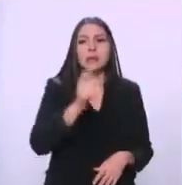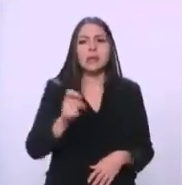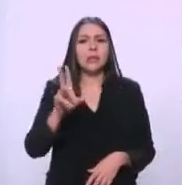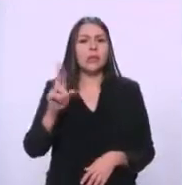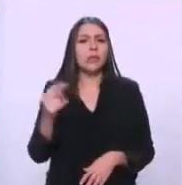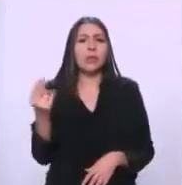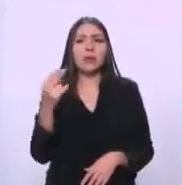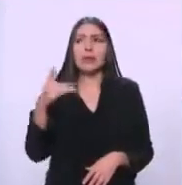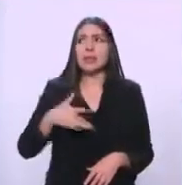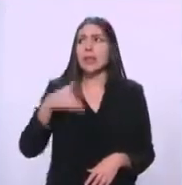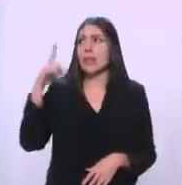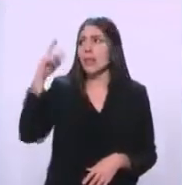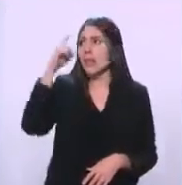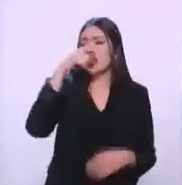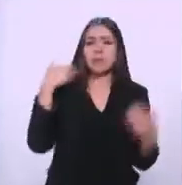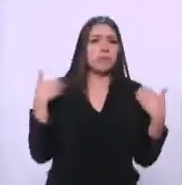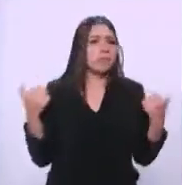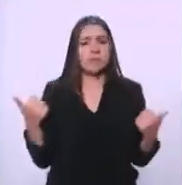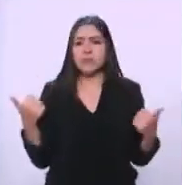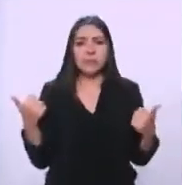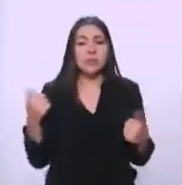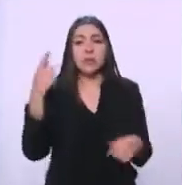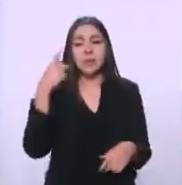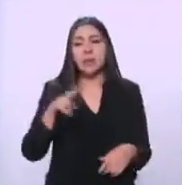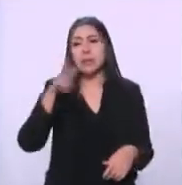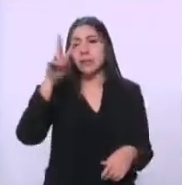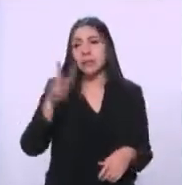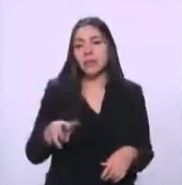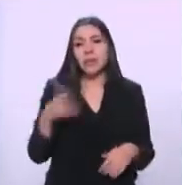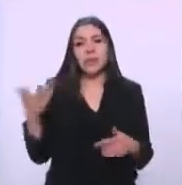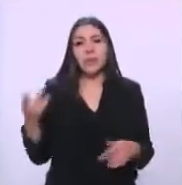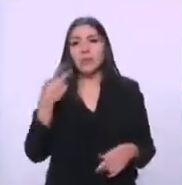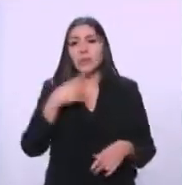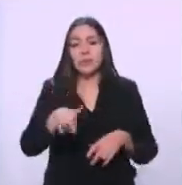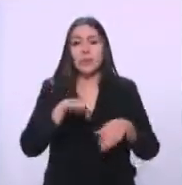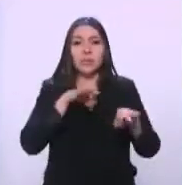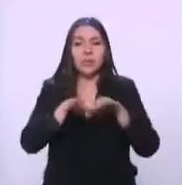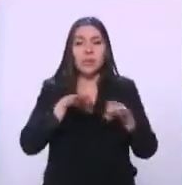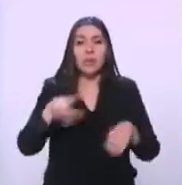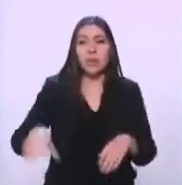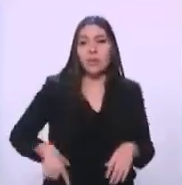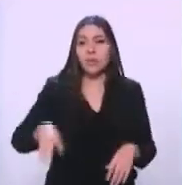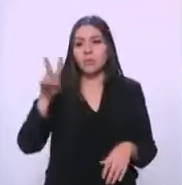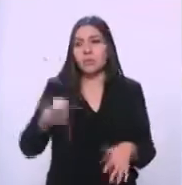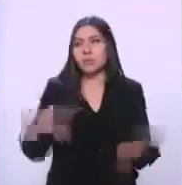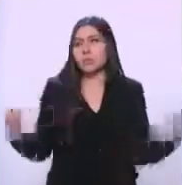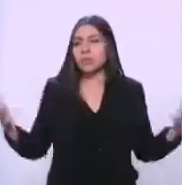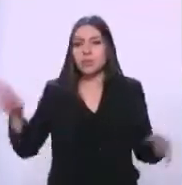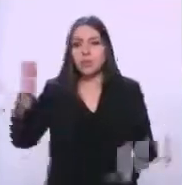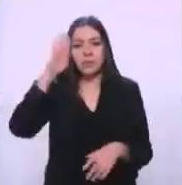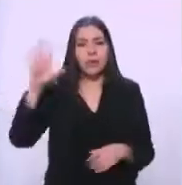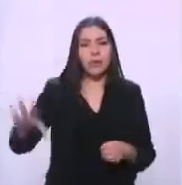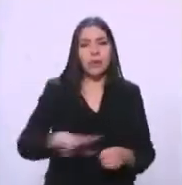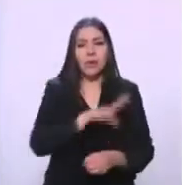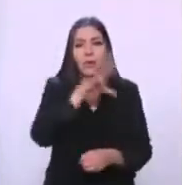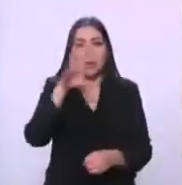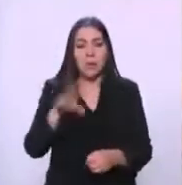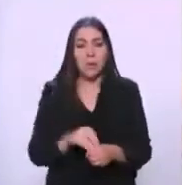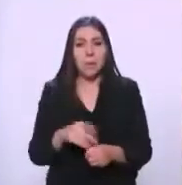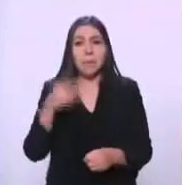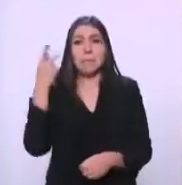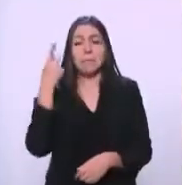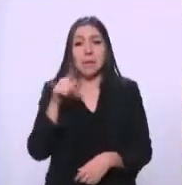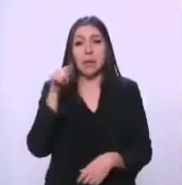difícil entender, pero sí, lo cierto es que la administración pública pues es un monstruo, ¿no? Entonces, lo cierto es que el